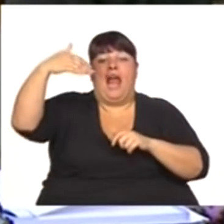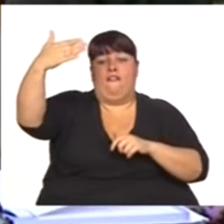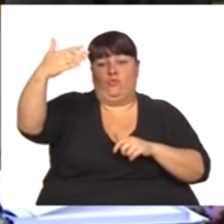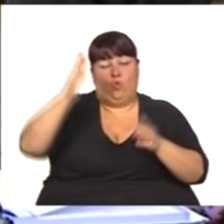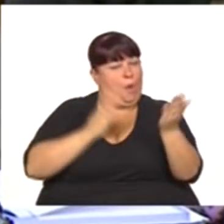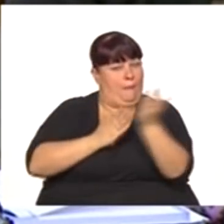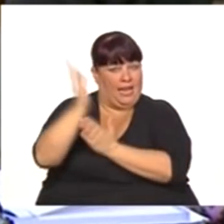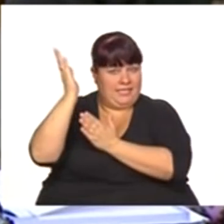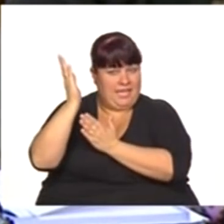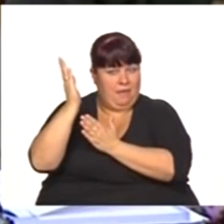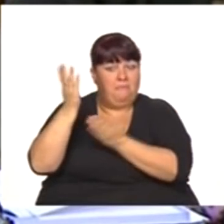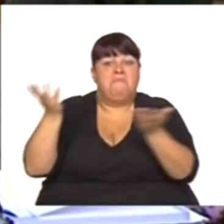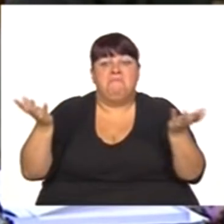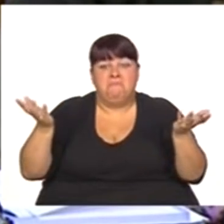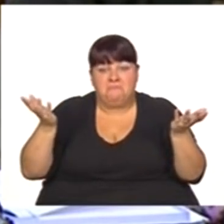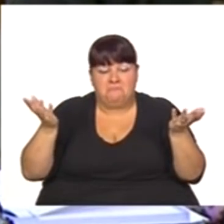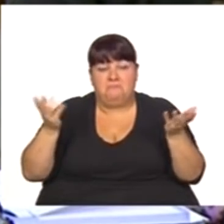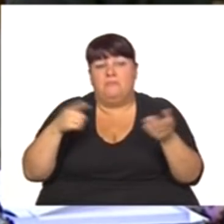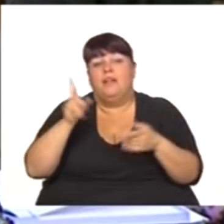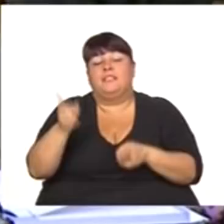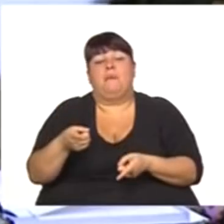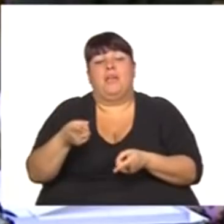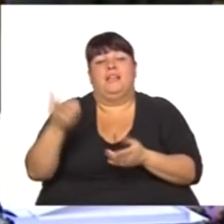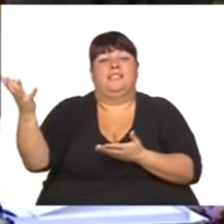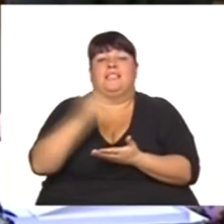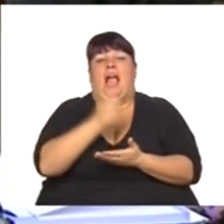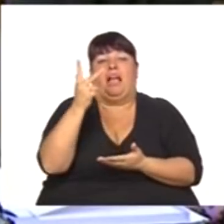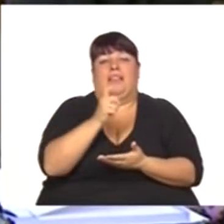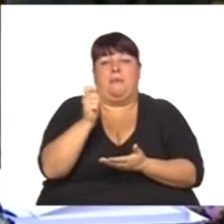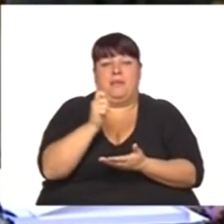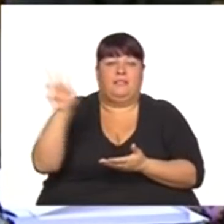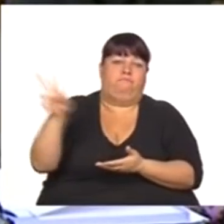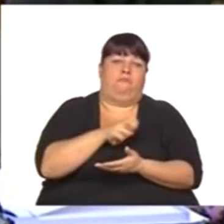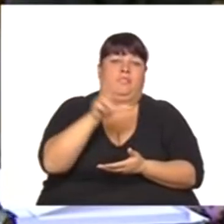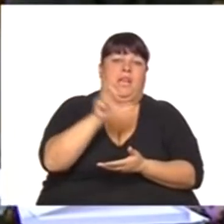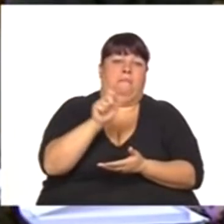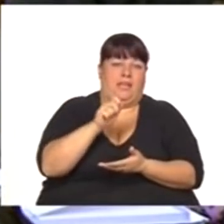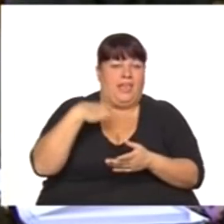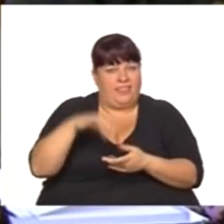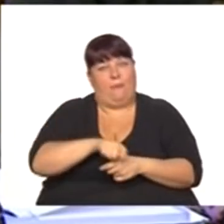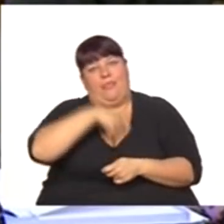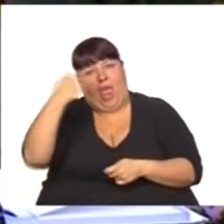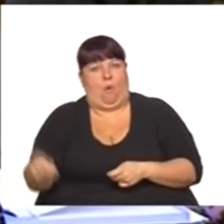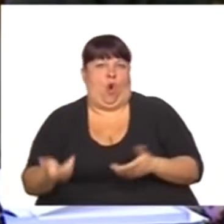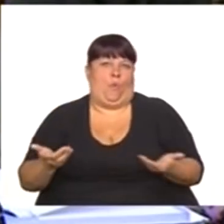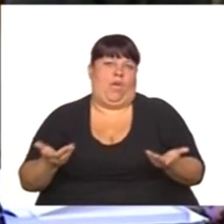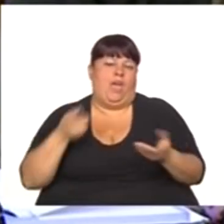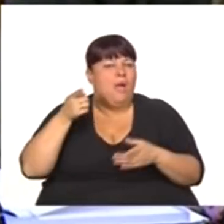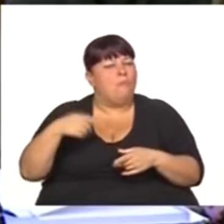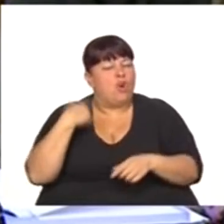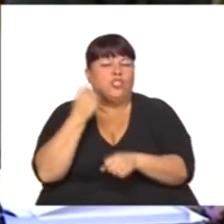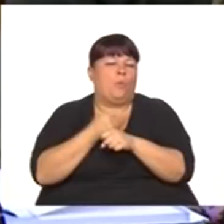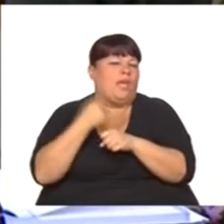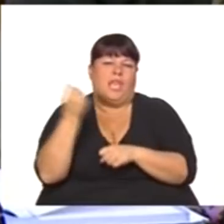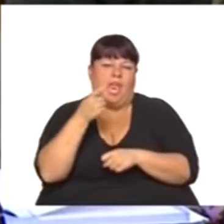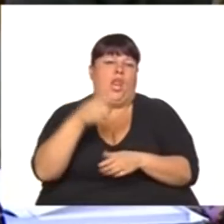para siempre y sacarles el trimestre. Sacarles el trimestre es lo que tenemos que reponer plenamente y para eso nosotros vamos